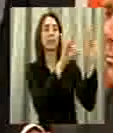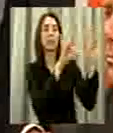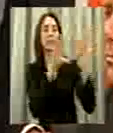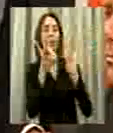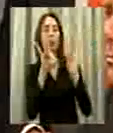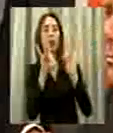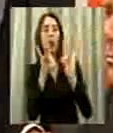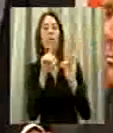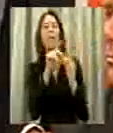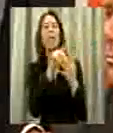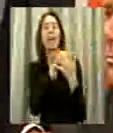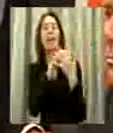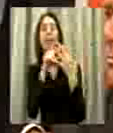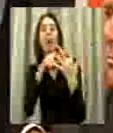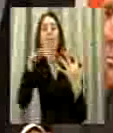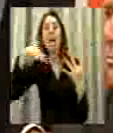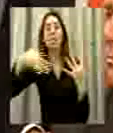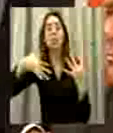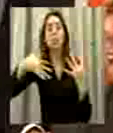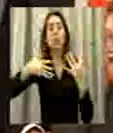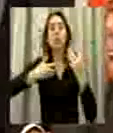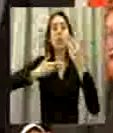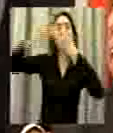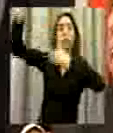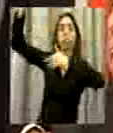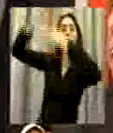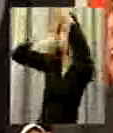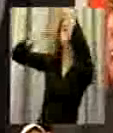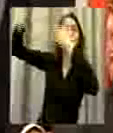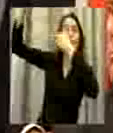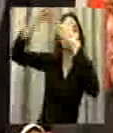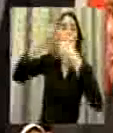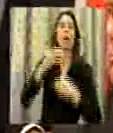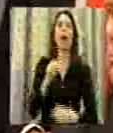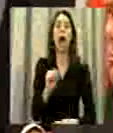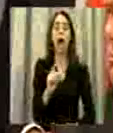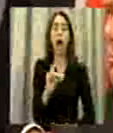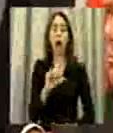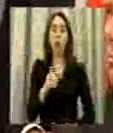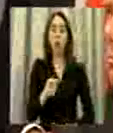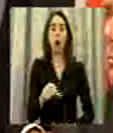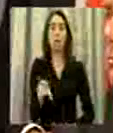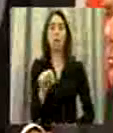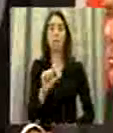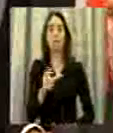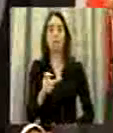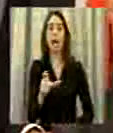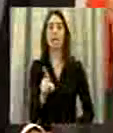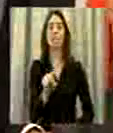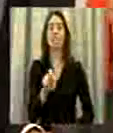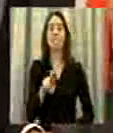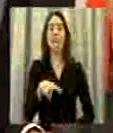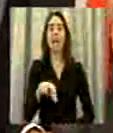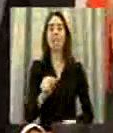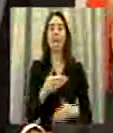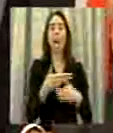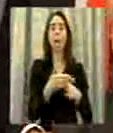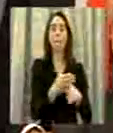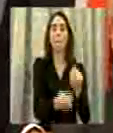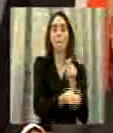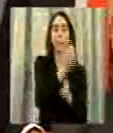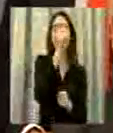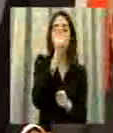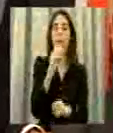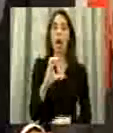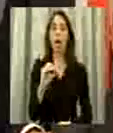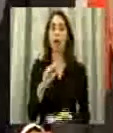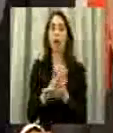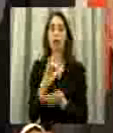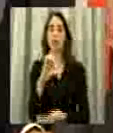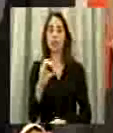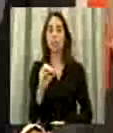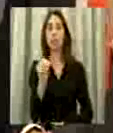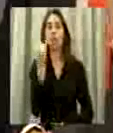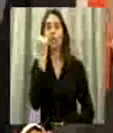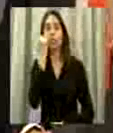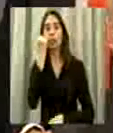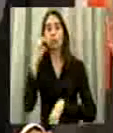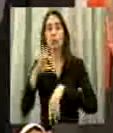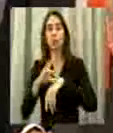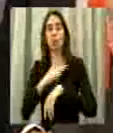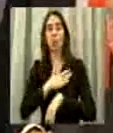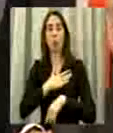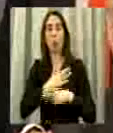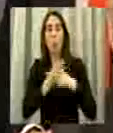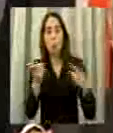más relevancia en las operaciones de comercio exterior: Aduana, SAC, Cernapesca, Cochilco y el Instituto de Salud Pública. Van a